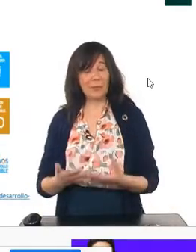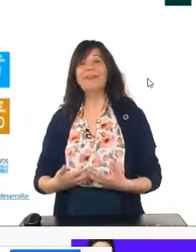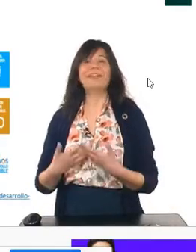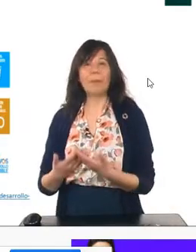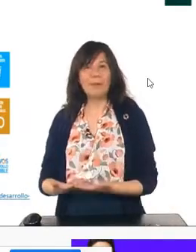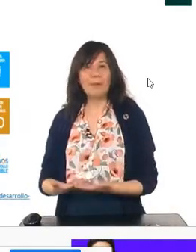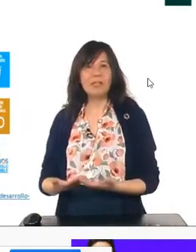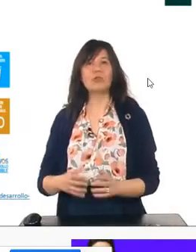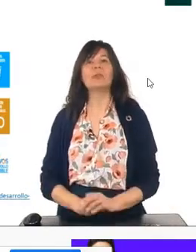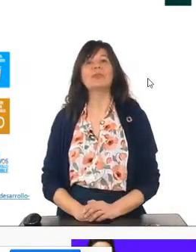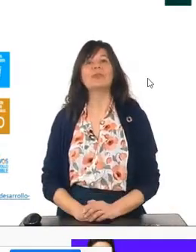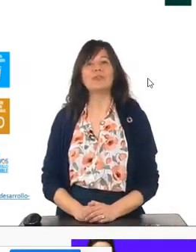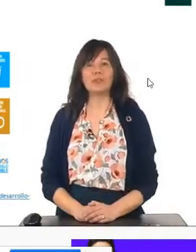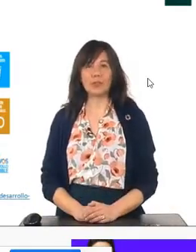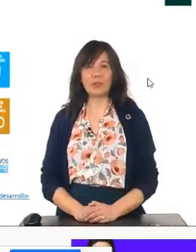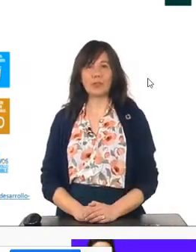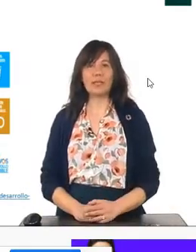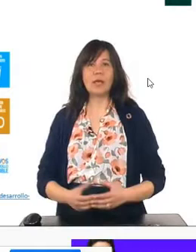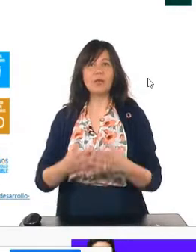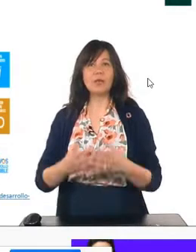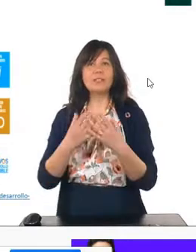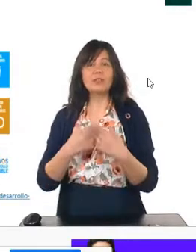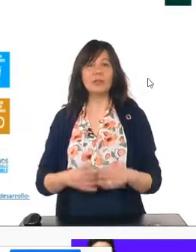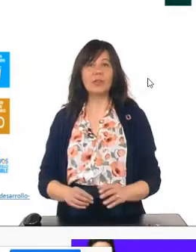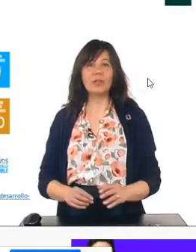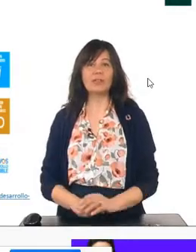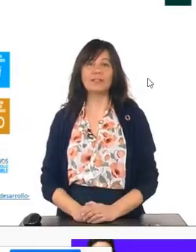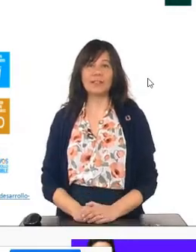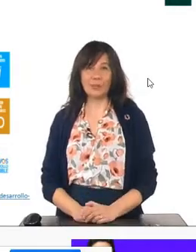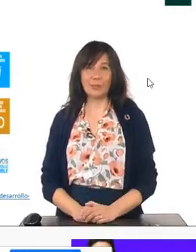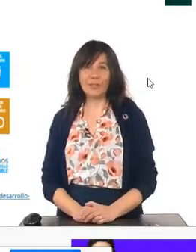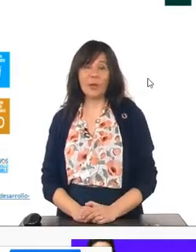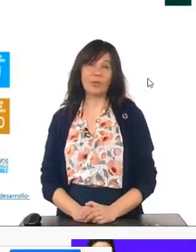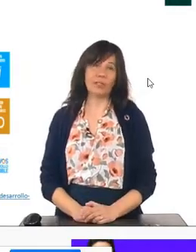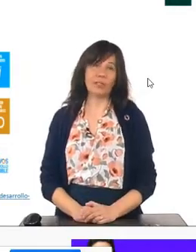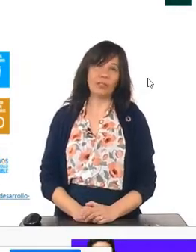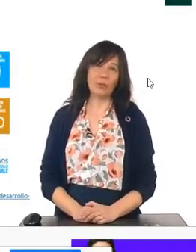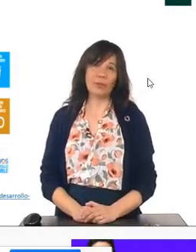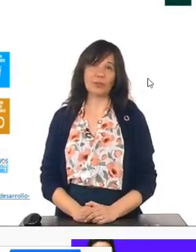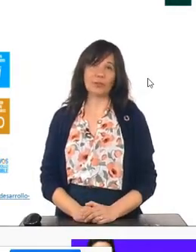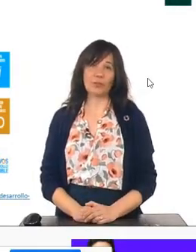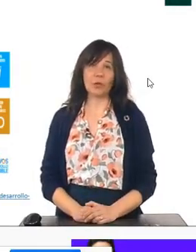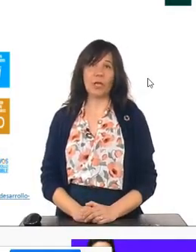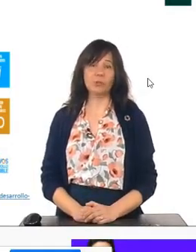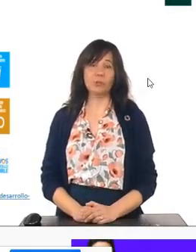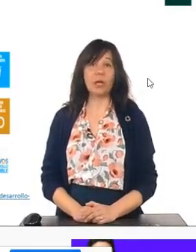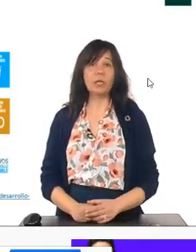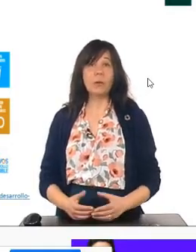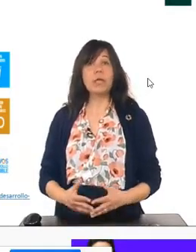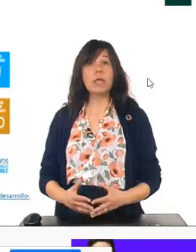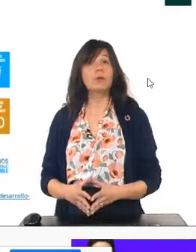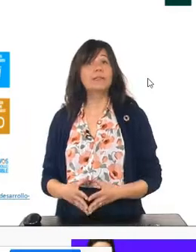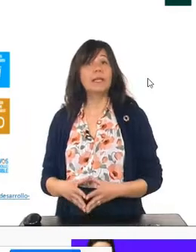en todas sus metas, y también en los documentos de Naciones Unidas, pueden ser introducidos en las asignaturas, pueden ser introducidos en los